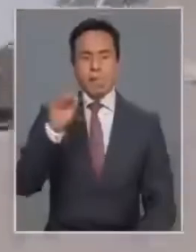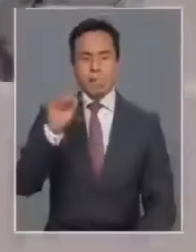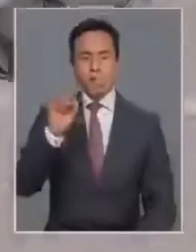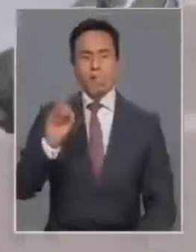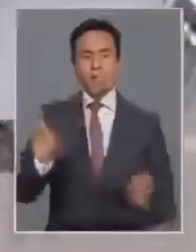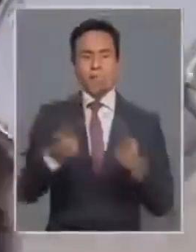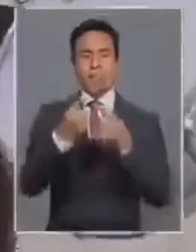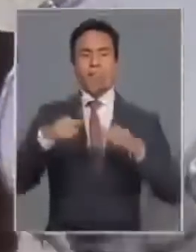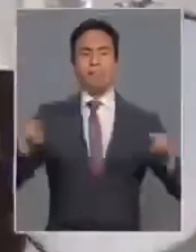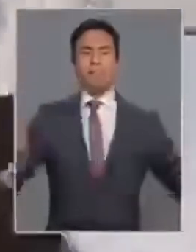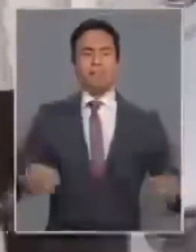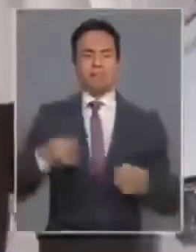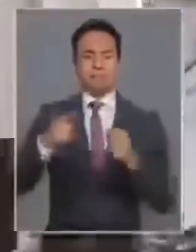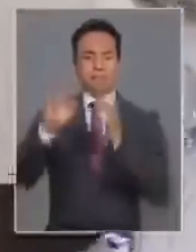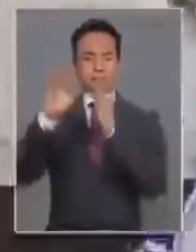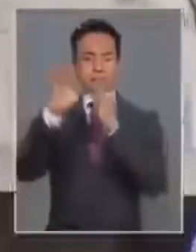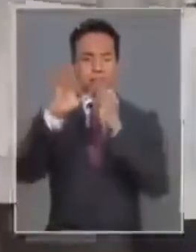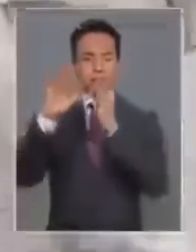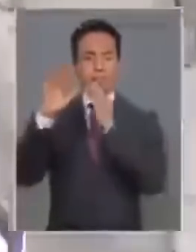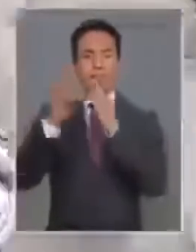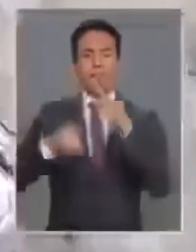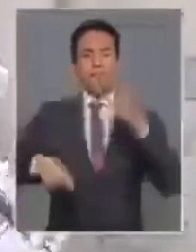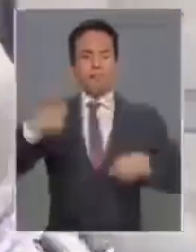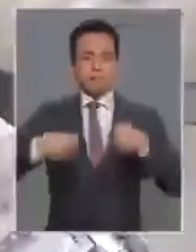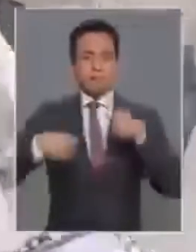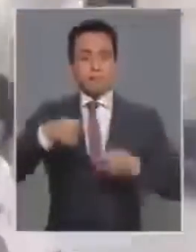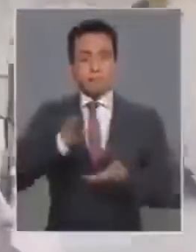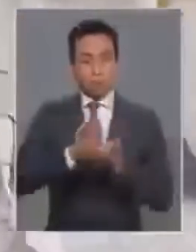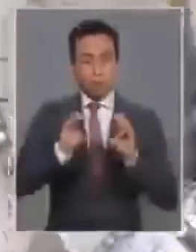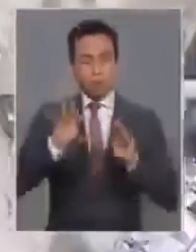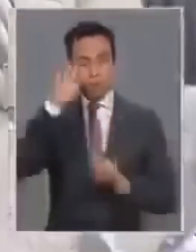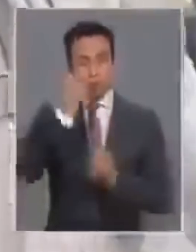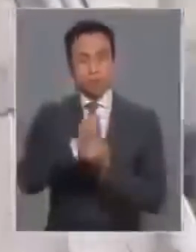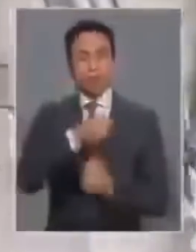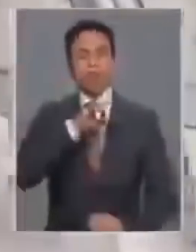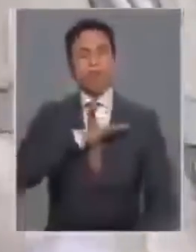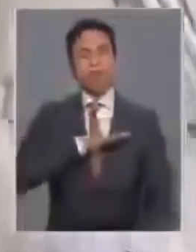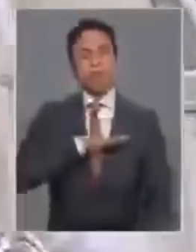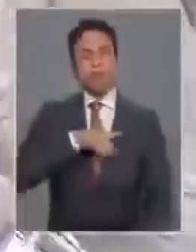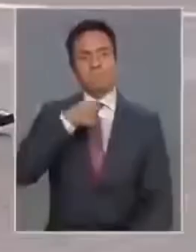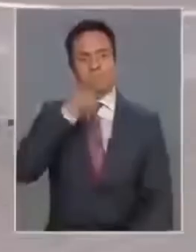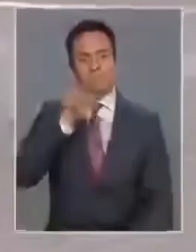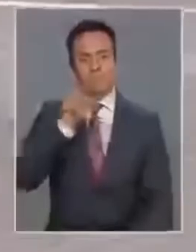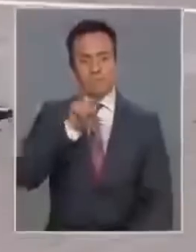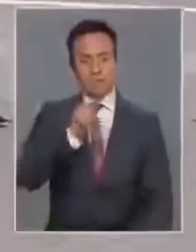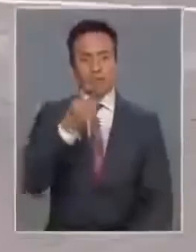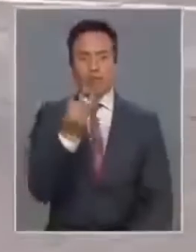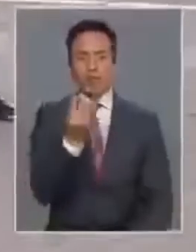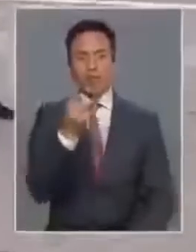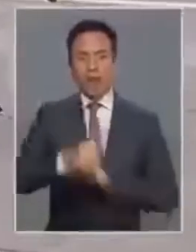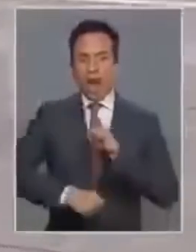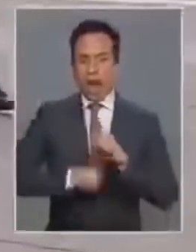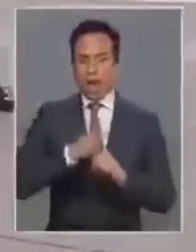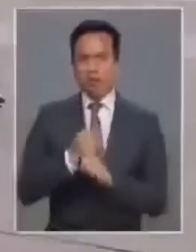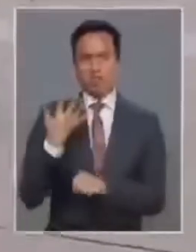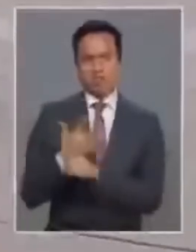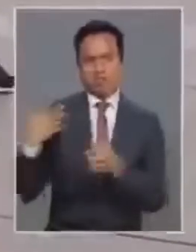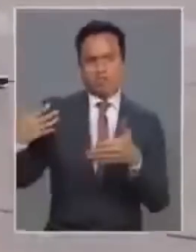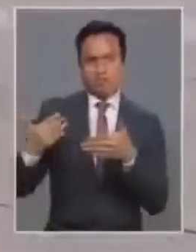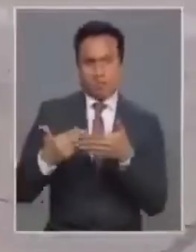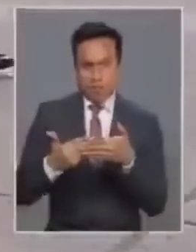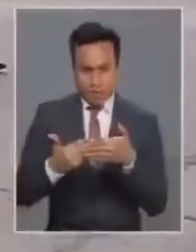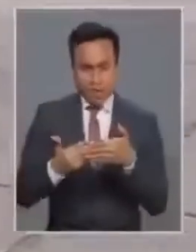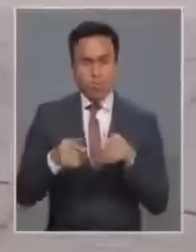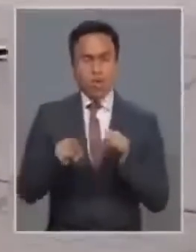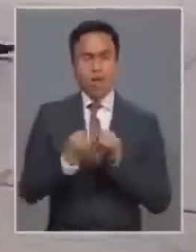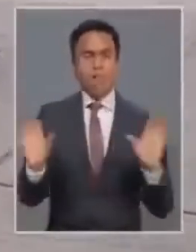Bueno, porque pues aquí en el lugar donde nosotros vivimos casi no se presentan academias navales. Ajá. Y demás lugares así porque estamos en un sector, se podría